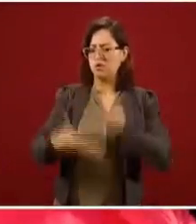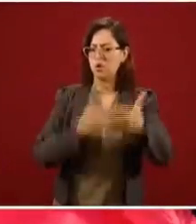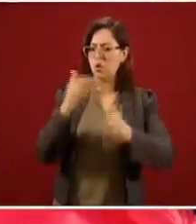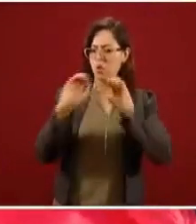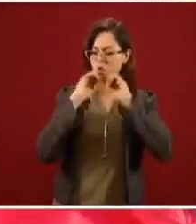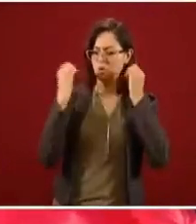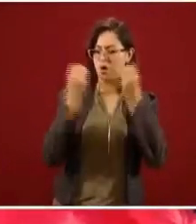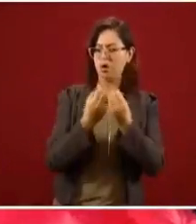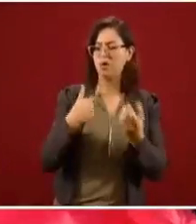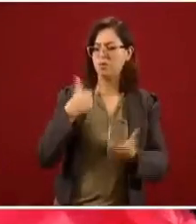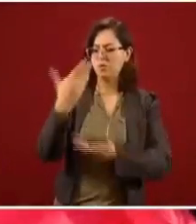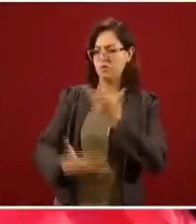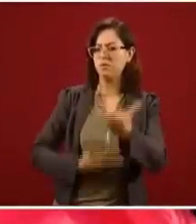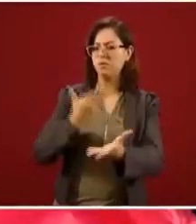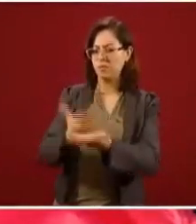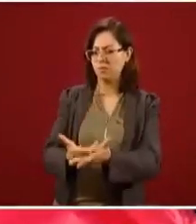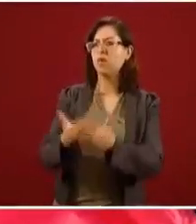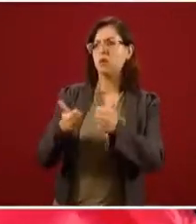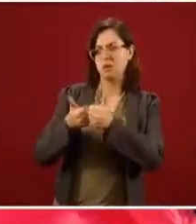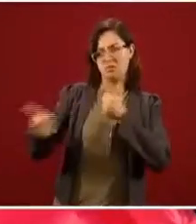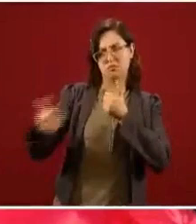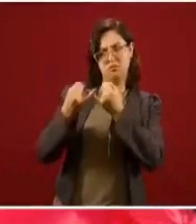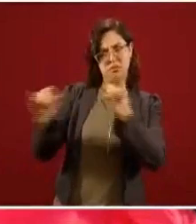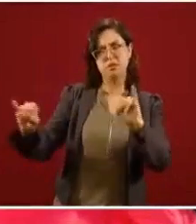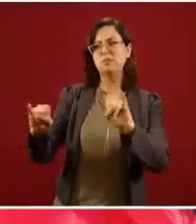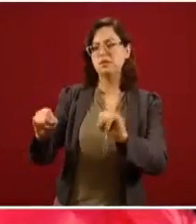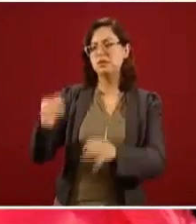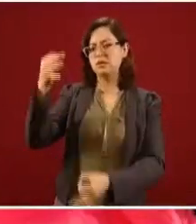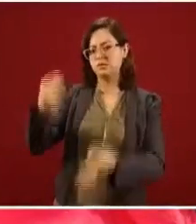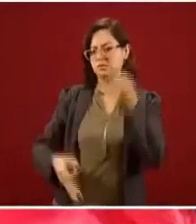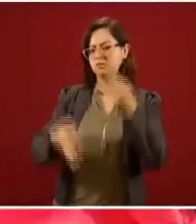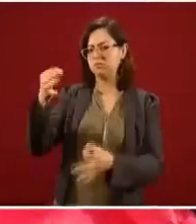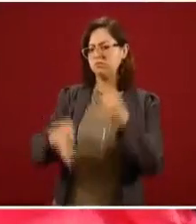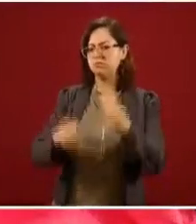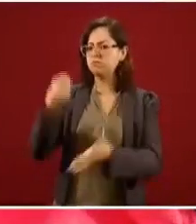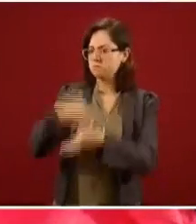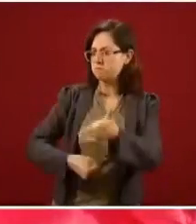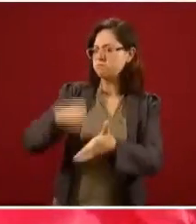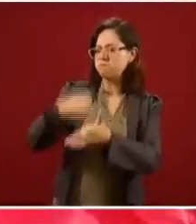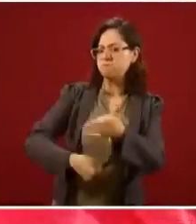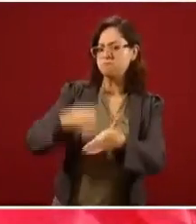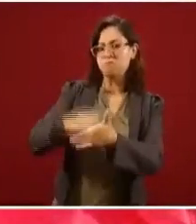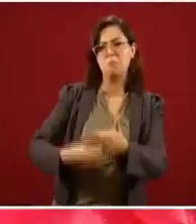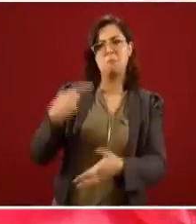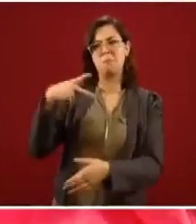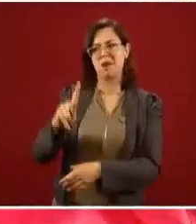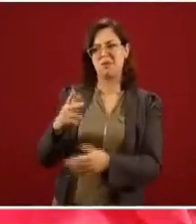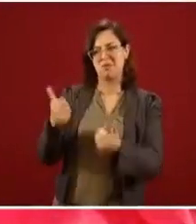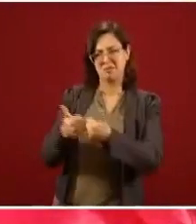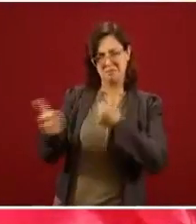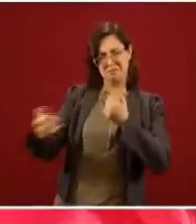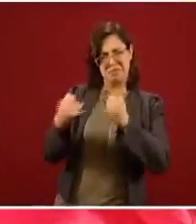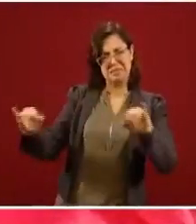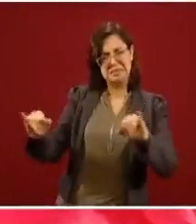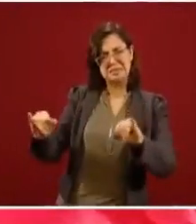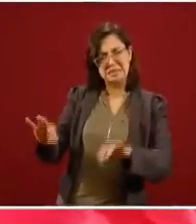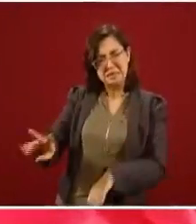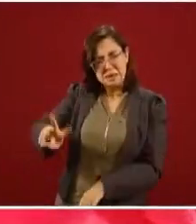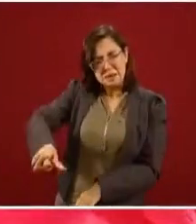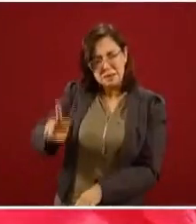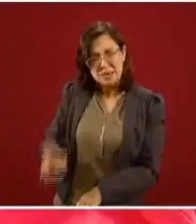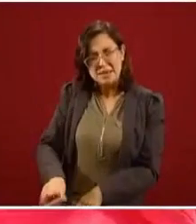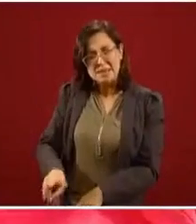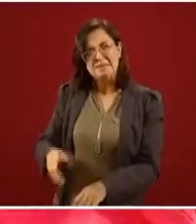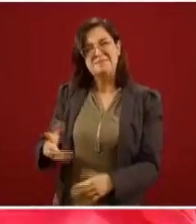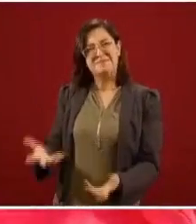que propugnaba por la autonomía de la Fiscalía y que no se dio en los términos planteados. Y esperemos que